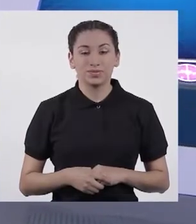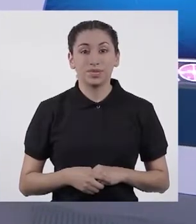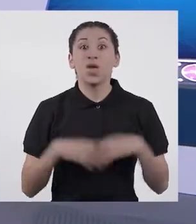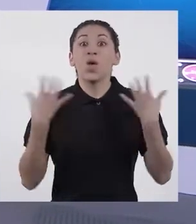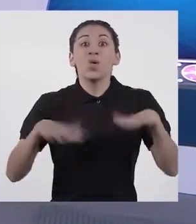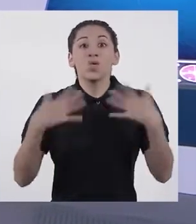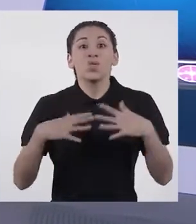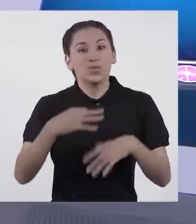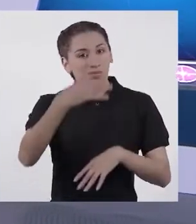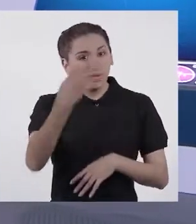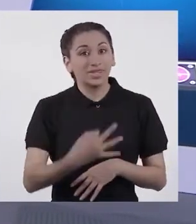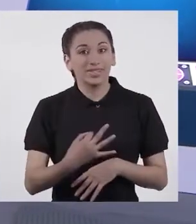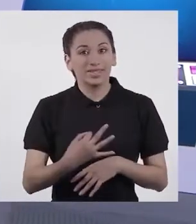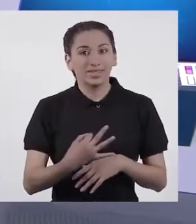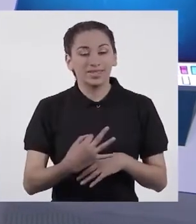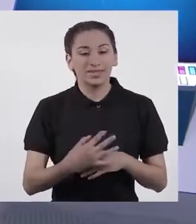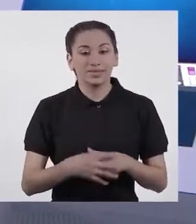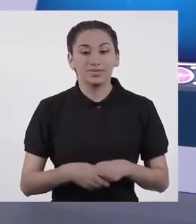¡Uy, verdad!